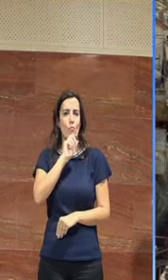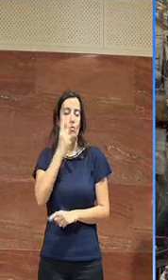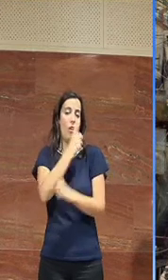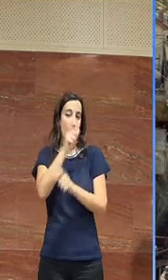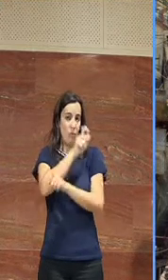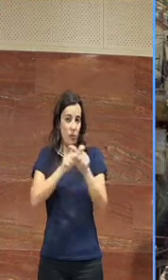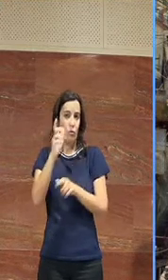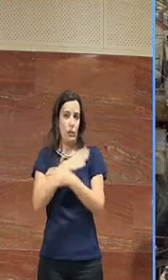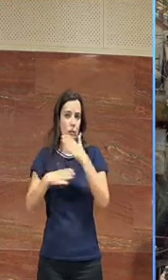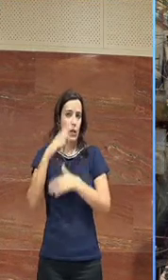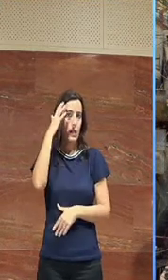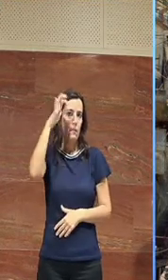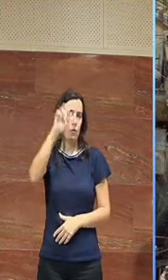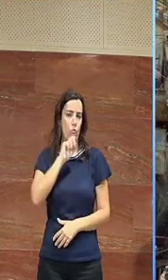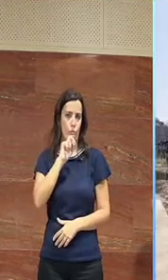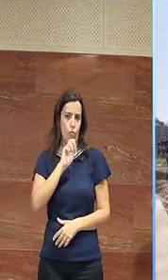con discapacidad.